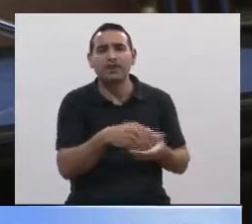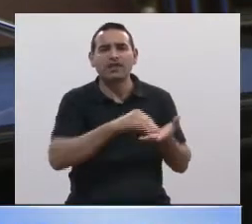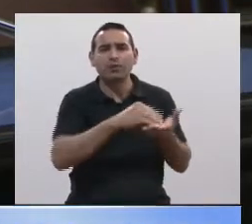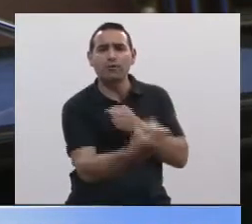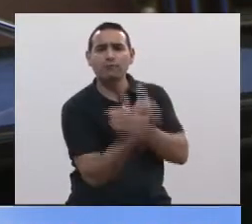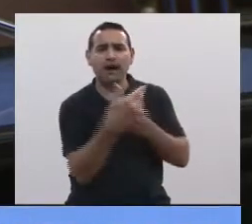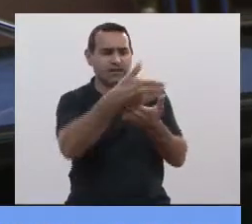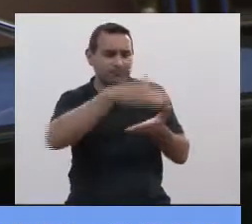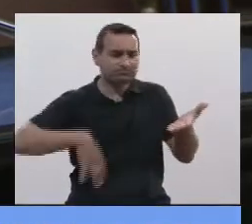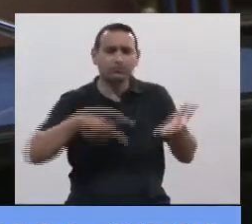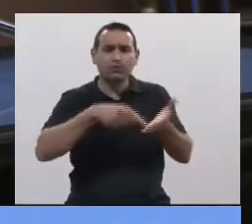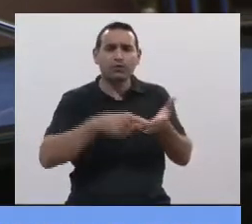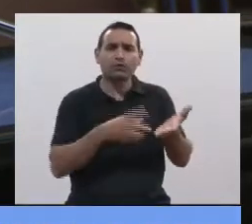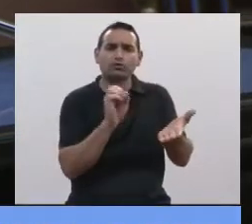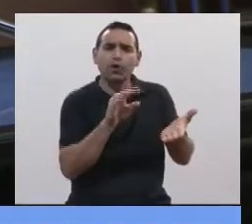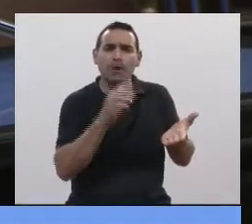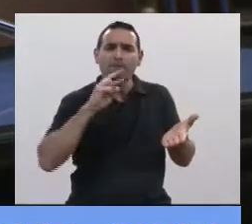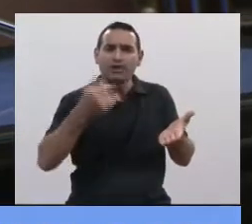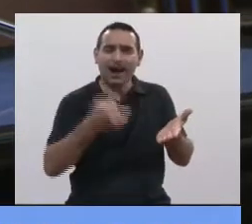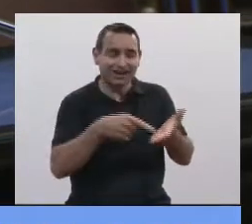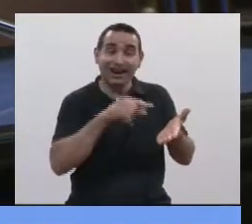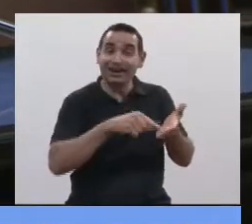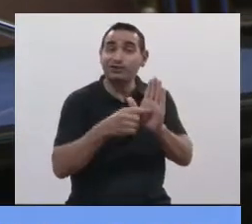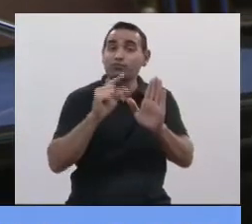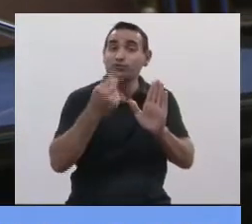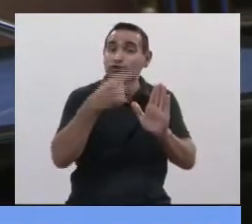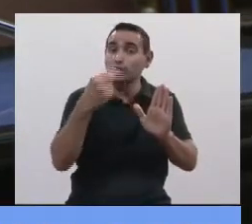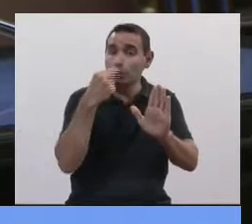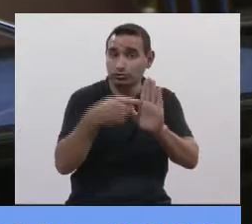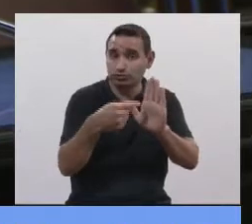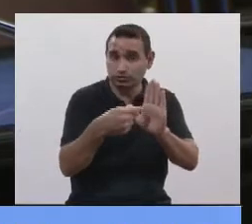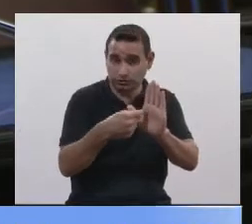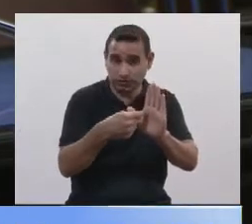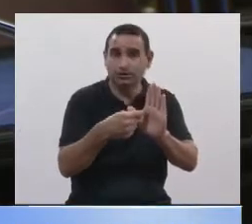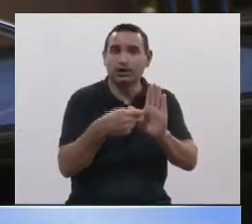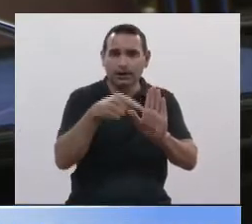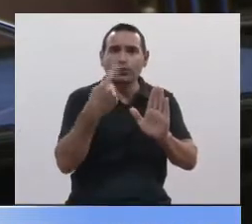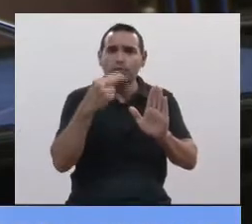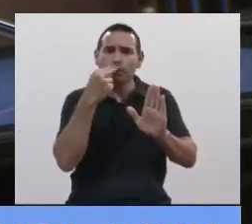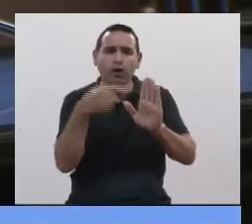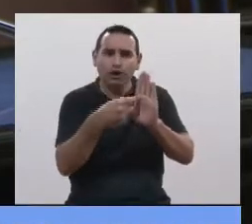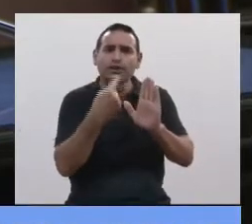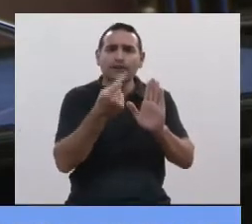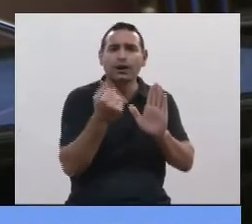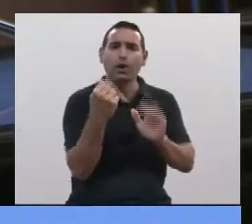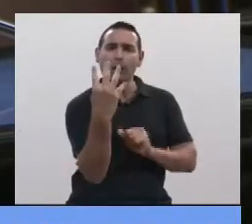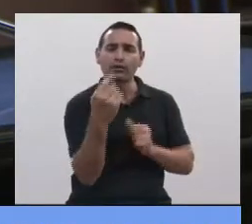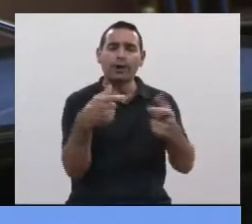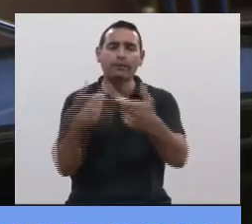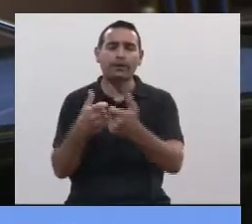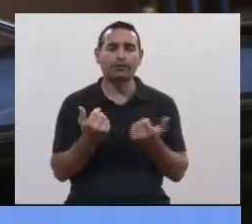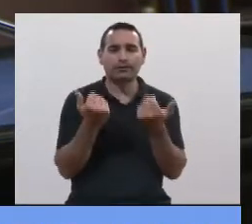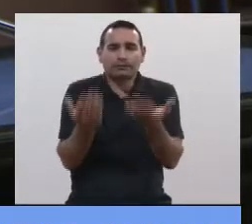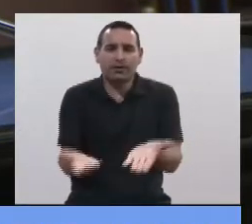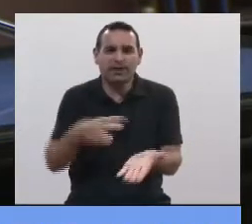cláusulas con nombre y apellido. El artículo 111, para favorecer a cuatro empresas